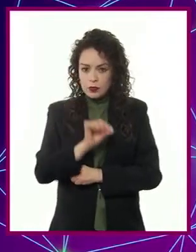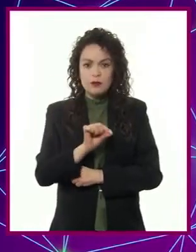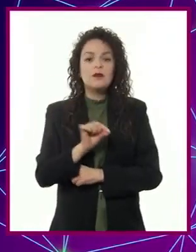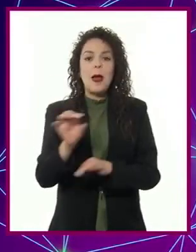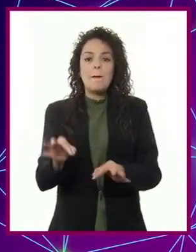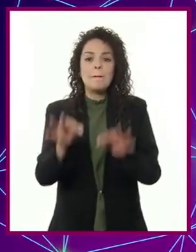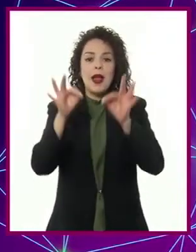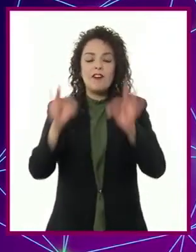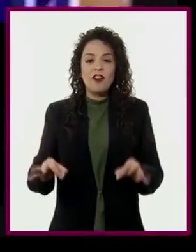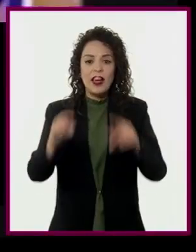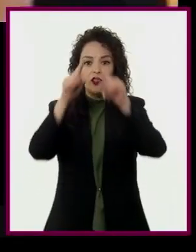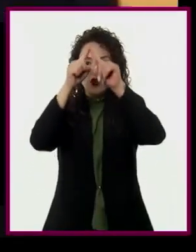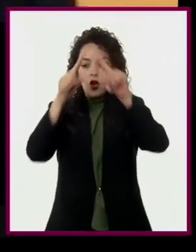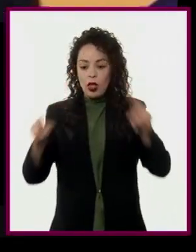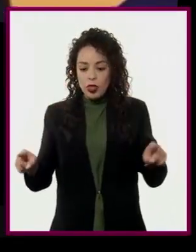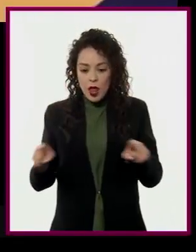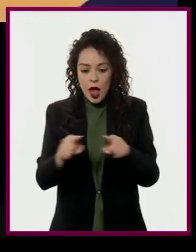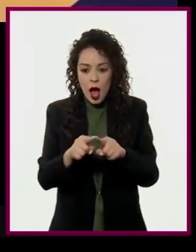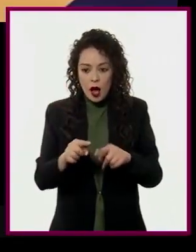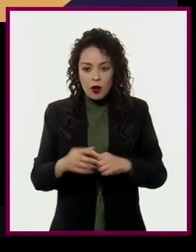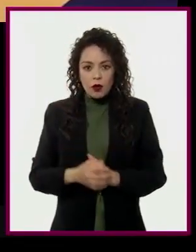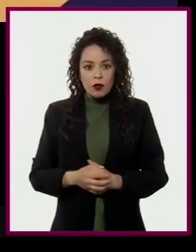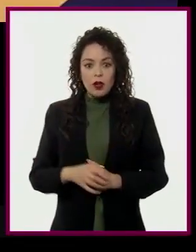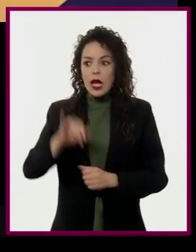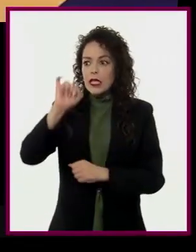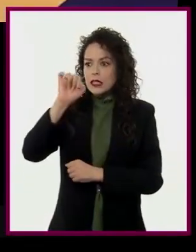perfecto. Es verdad.